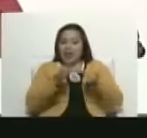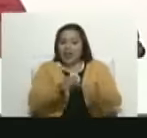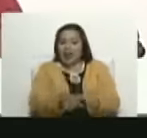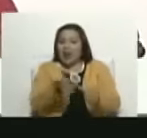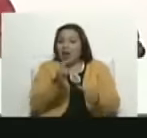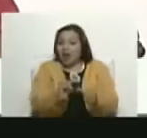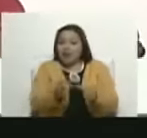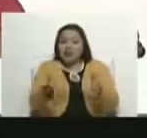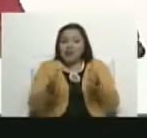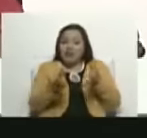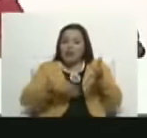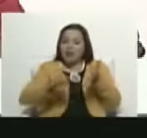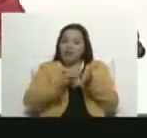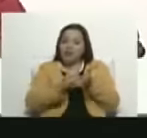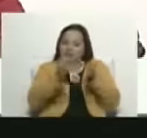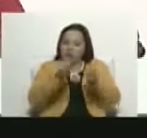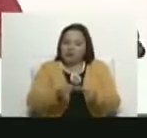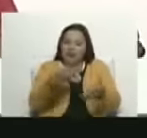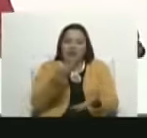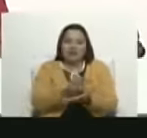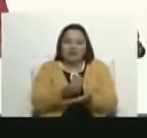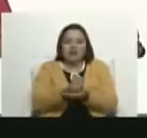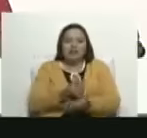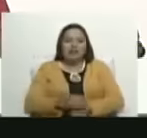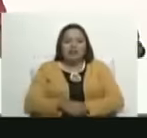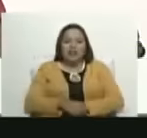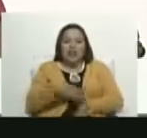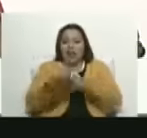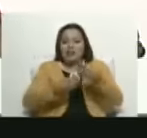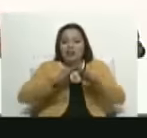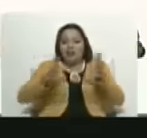que se quede ahí. Hacemos el mundial ahí si quieren.